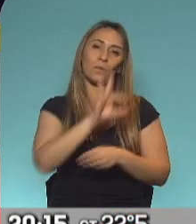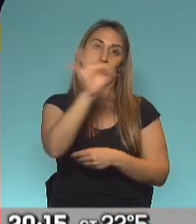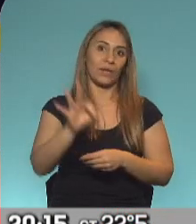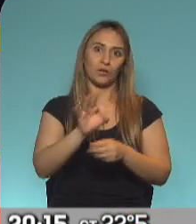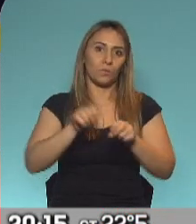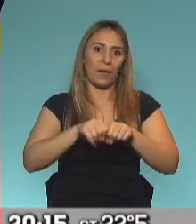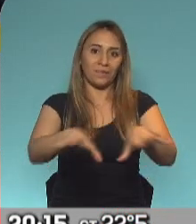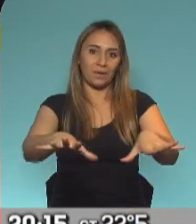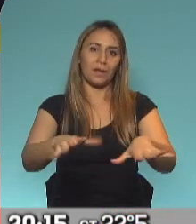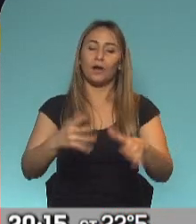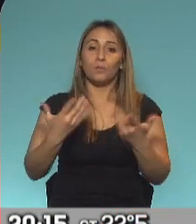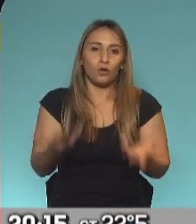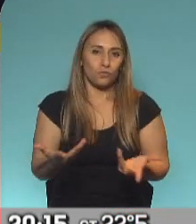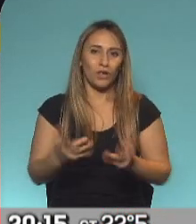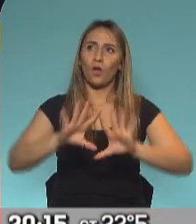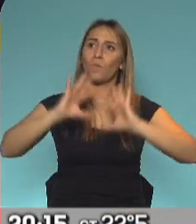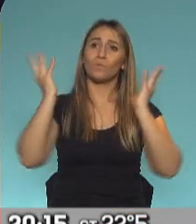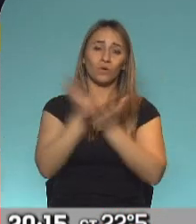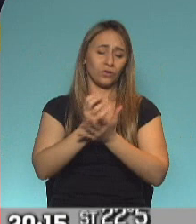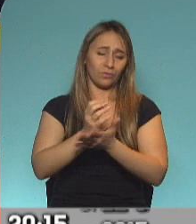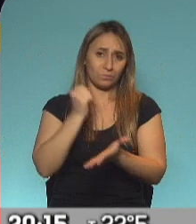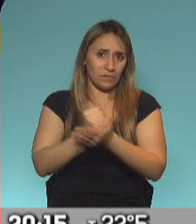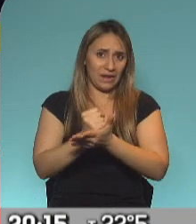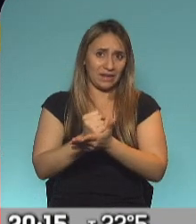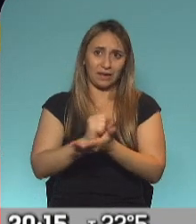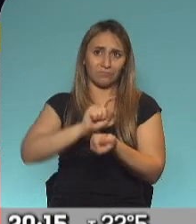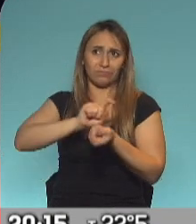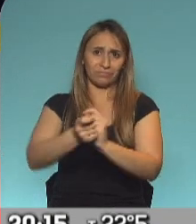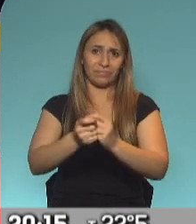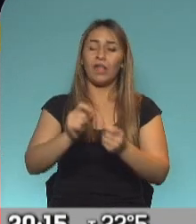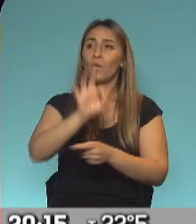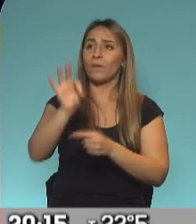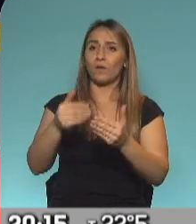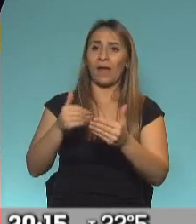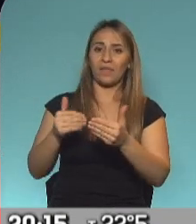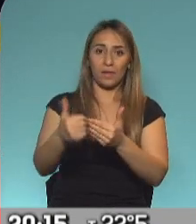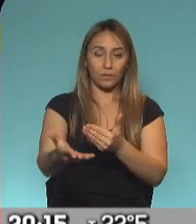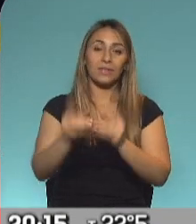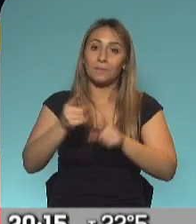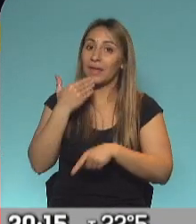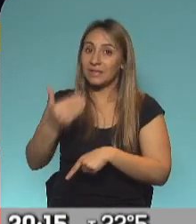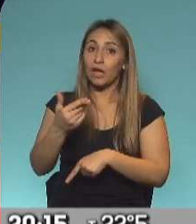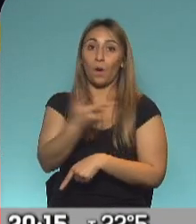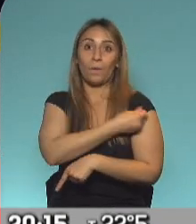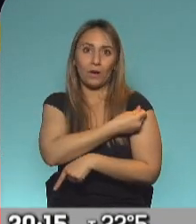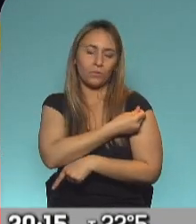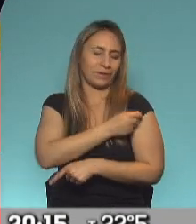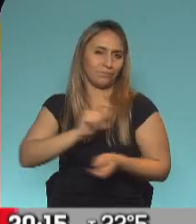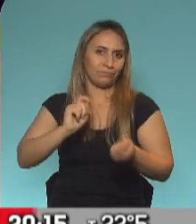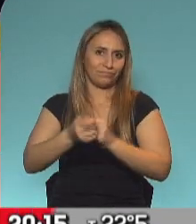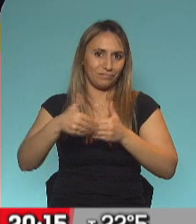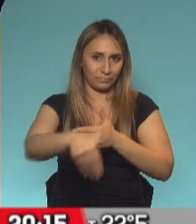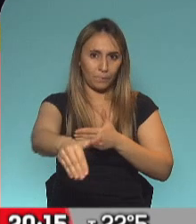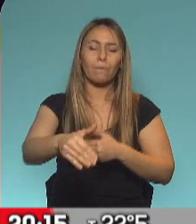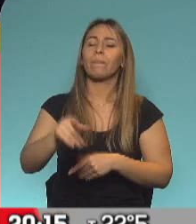mundo, antes y después de la vacuna. En la semana, Ginés González García dijo que él proyecta una primera etapa